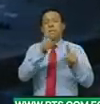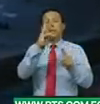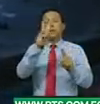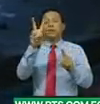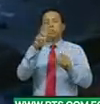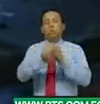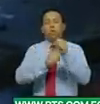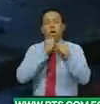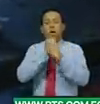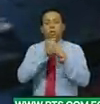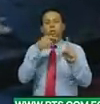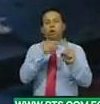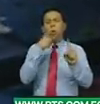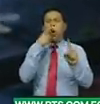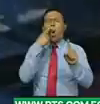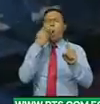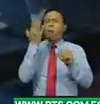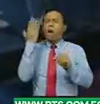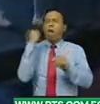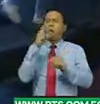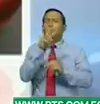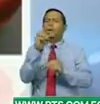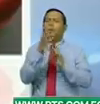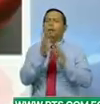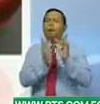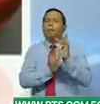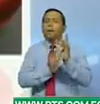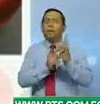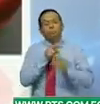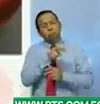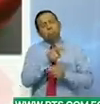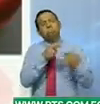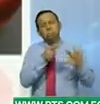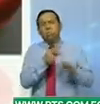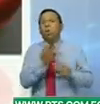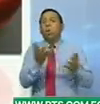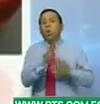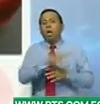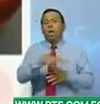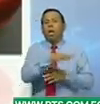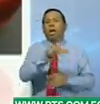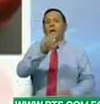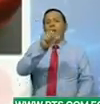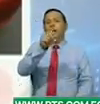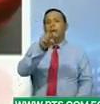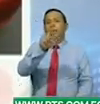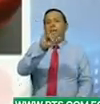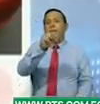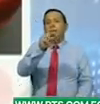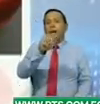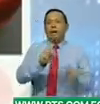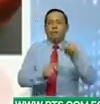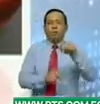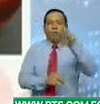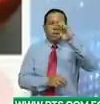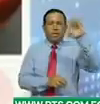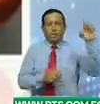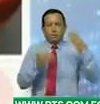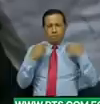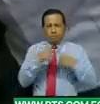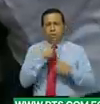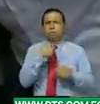Ladrillera, noroeste de Guayaquil. El hombre trabajaba como taxista informal y realizaba